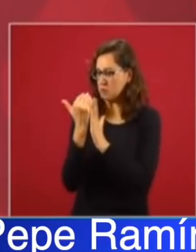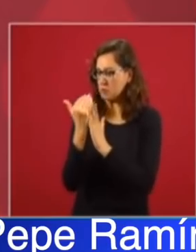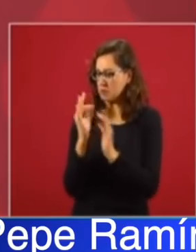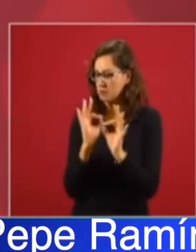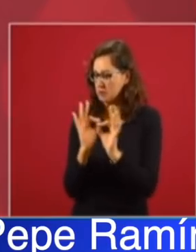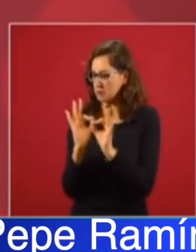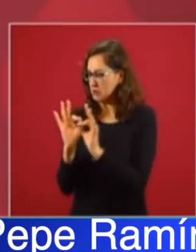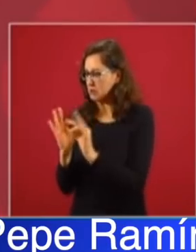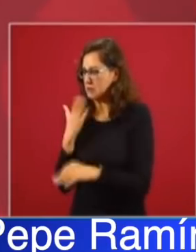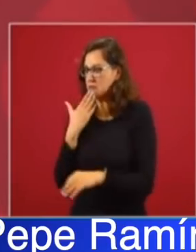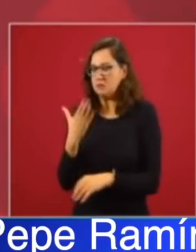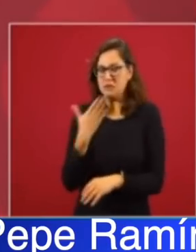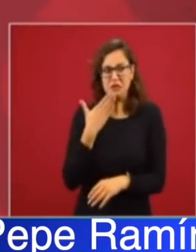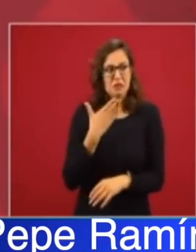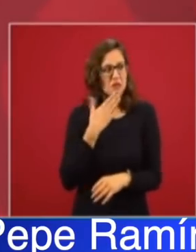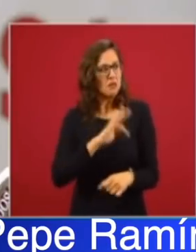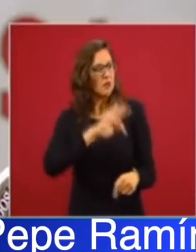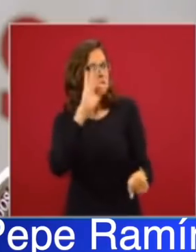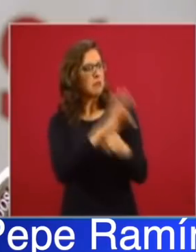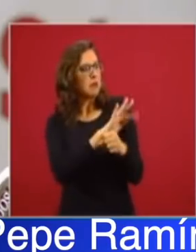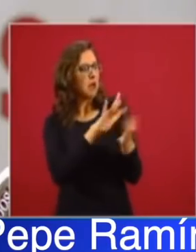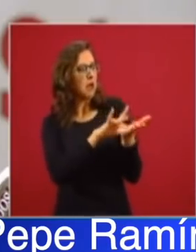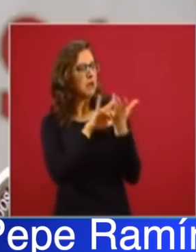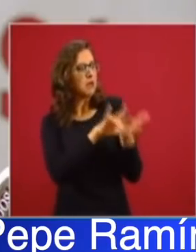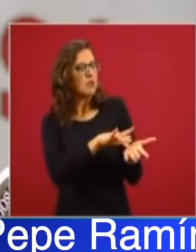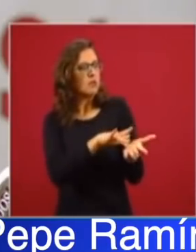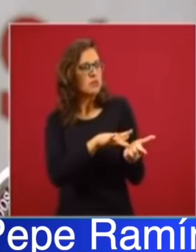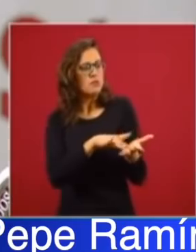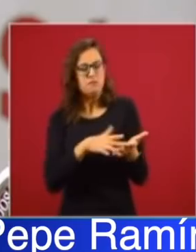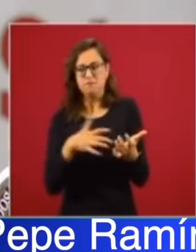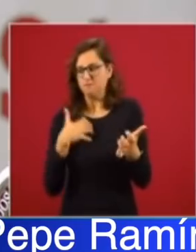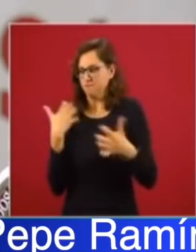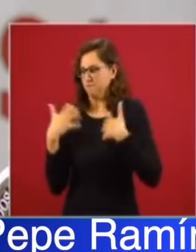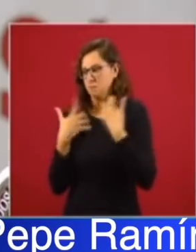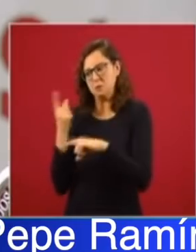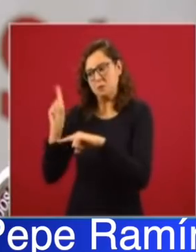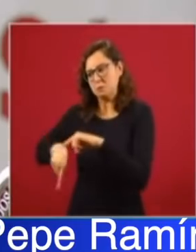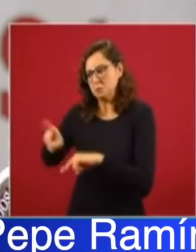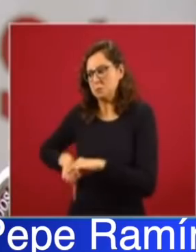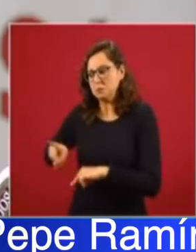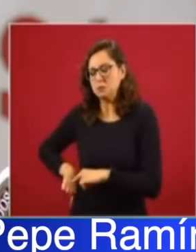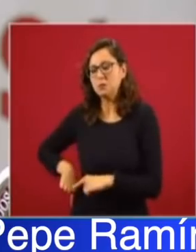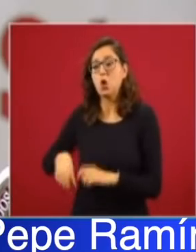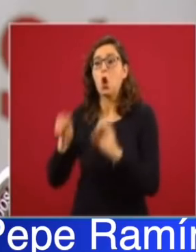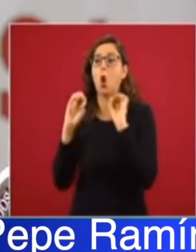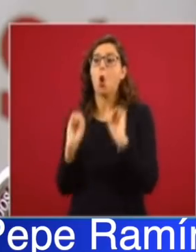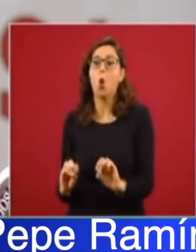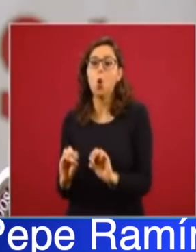quítenle. O pregúntenle nada más a ciertos sectores,